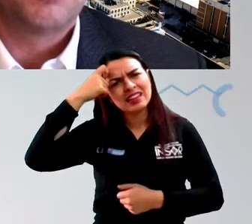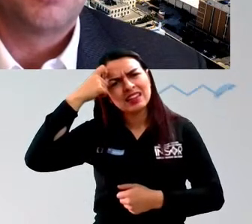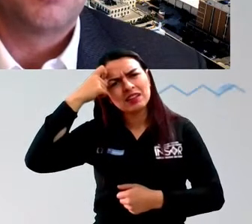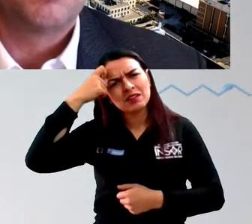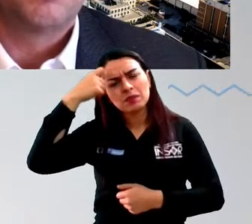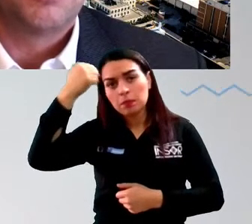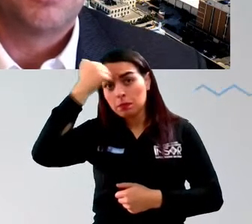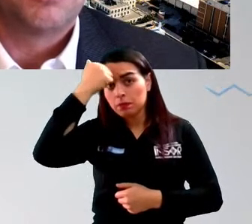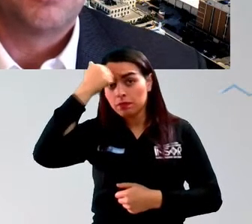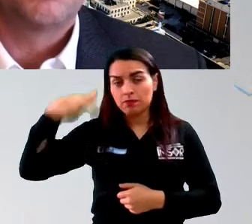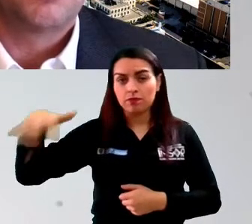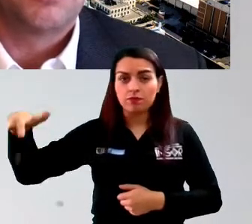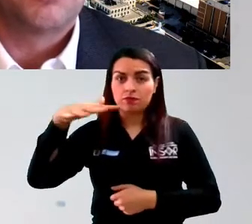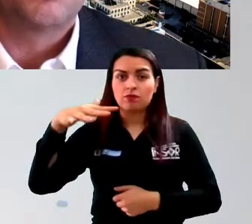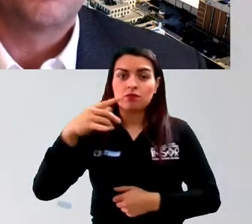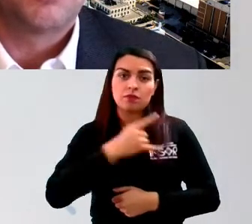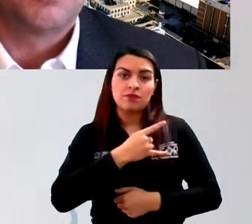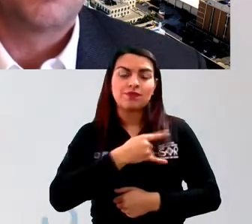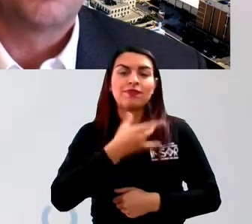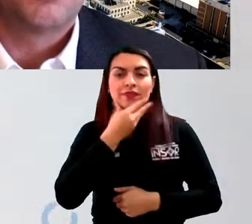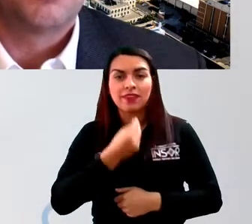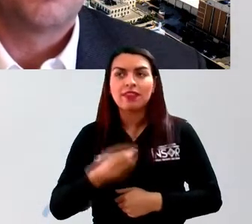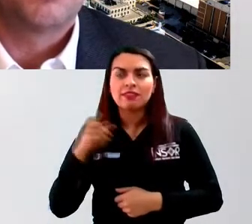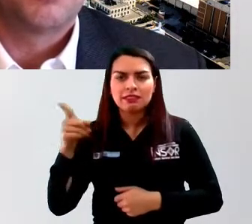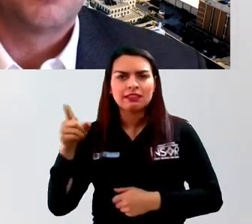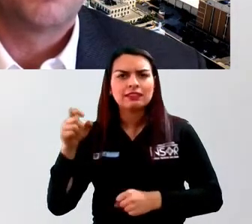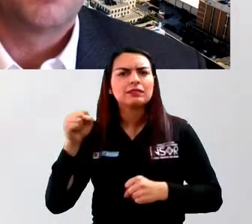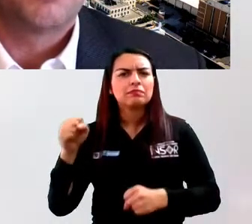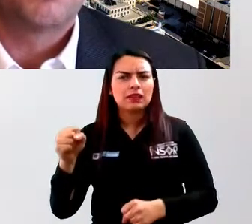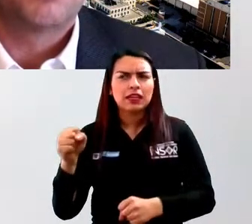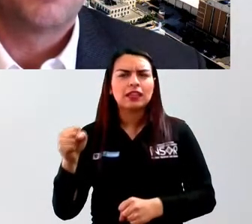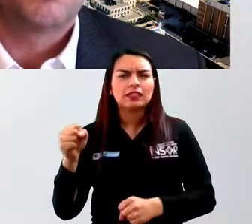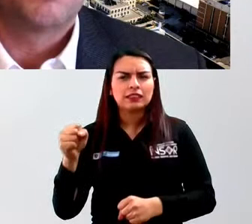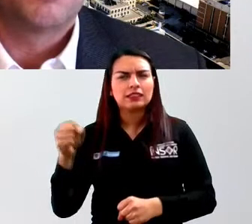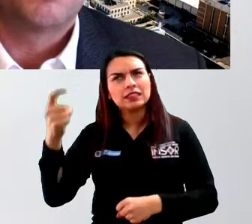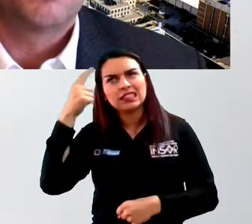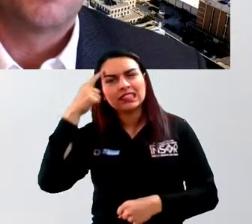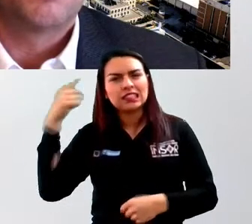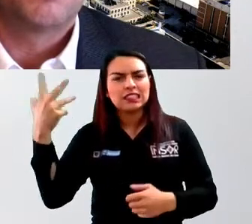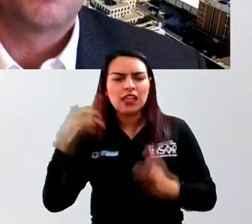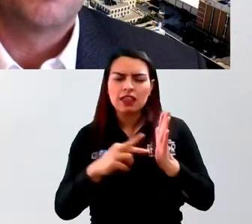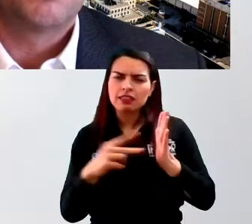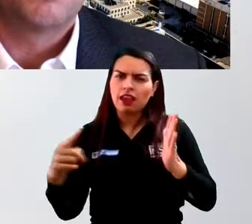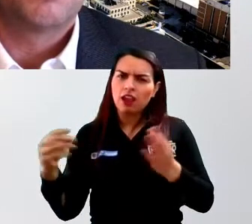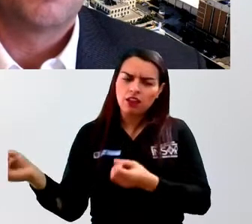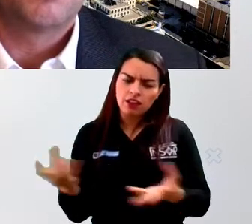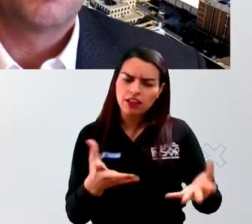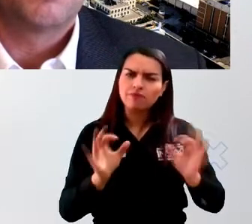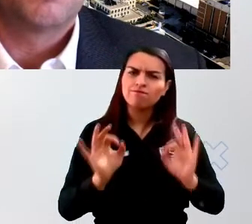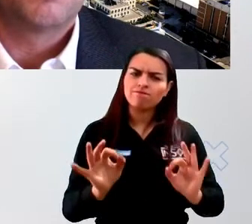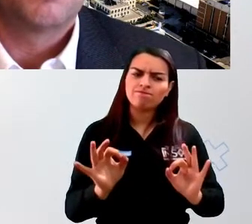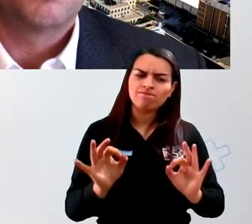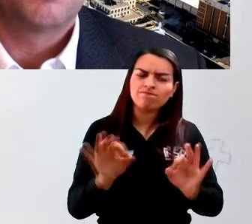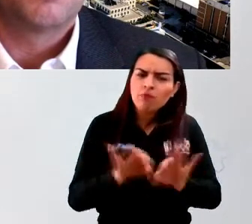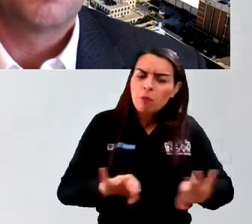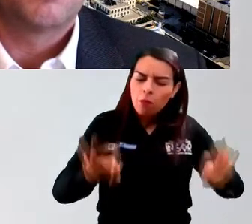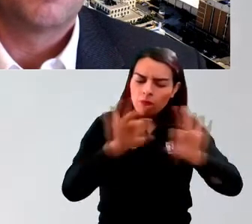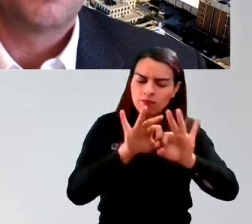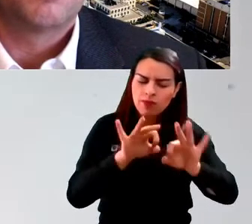Andes para hacer que la tecnología agregue valor. Tenemos grupos, por